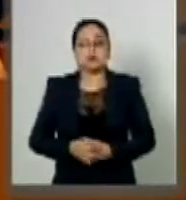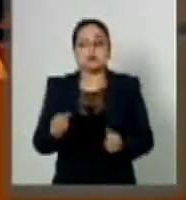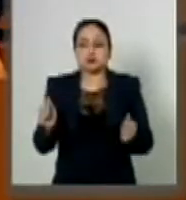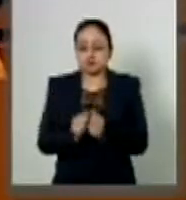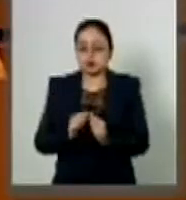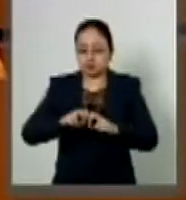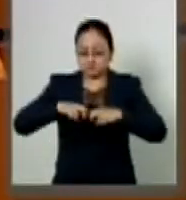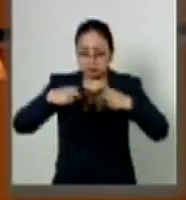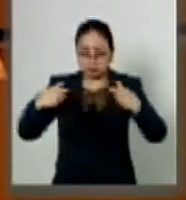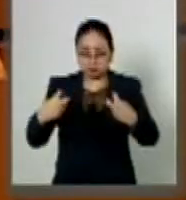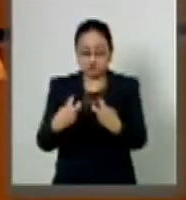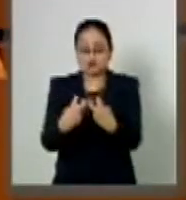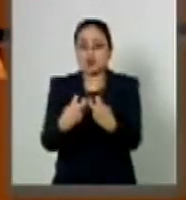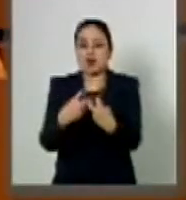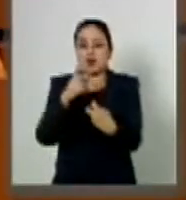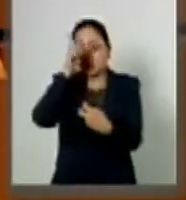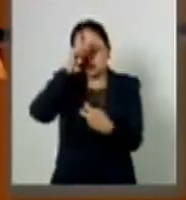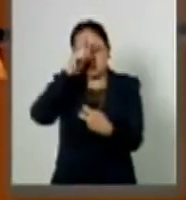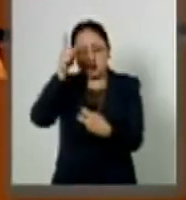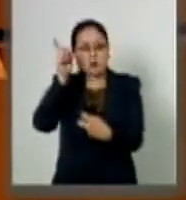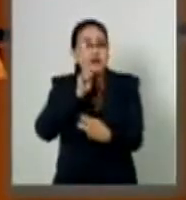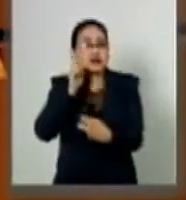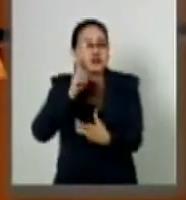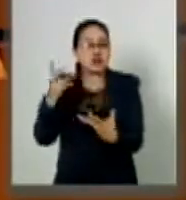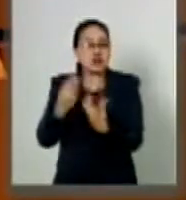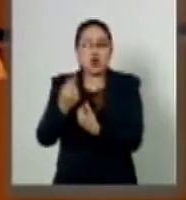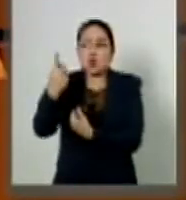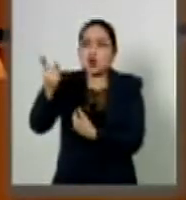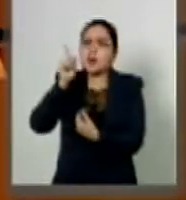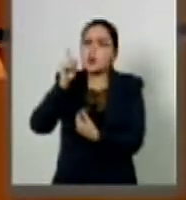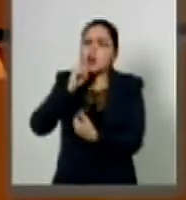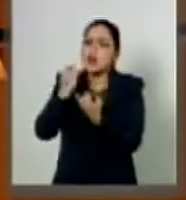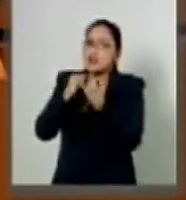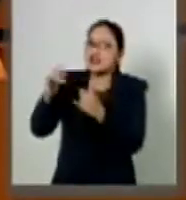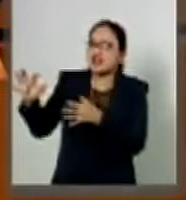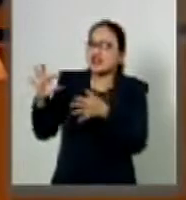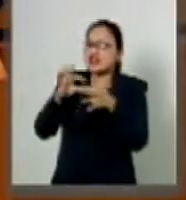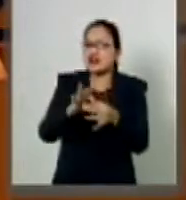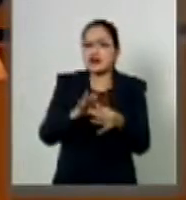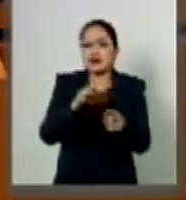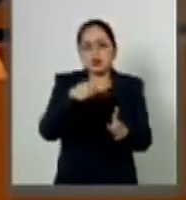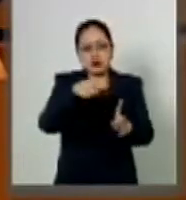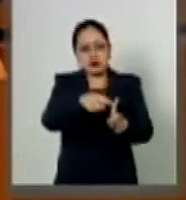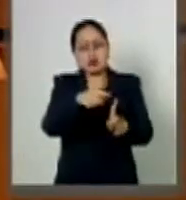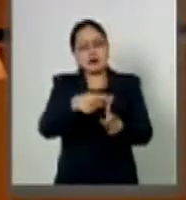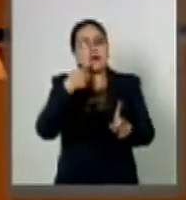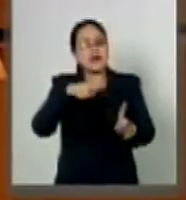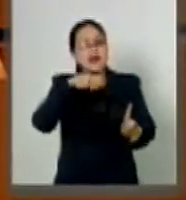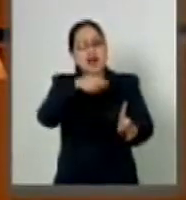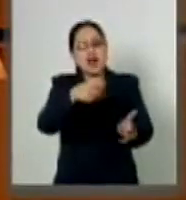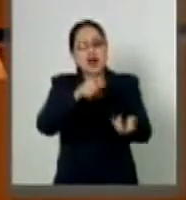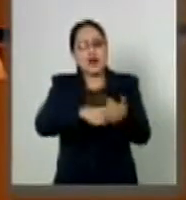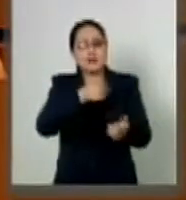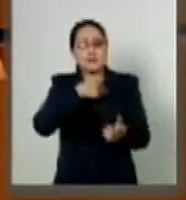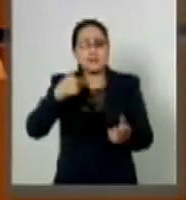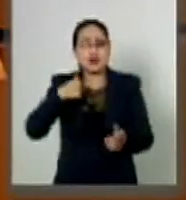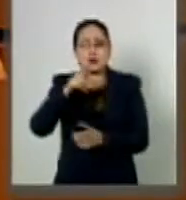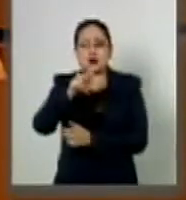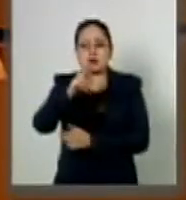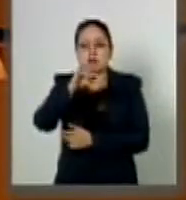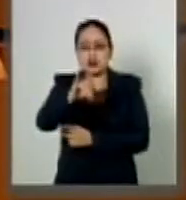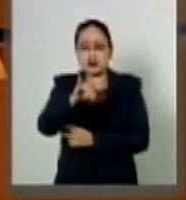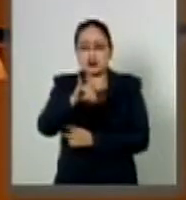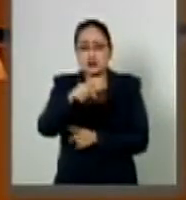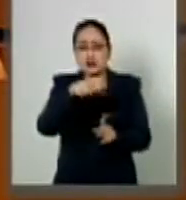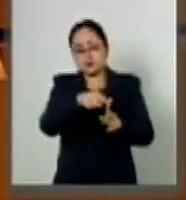Ciudadano se les coló una mujer independiente. ¿Y saben qué pasó? La acusaron de ser miembro del PRI y